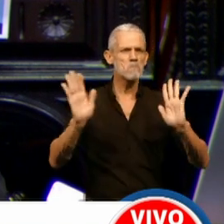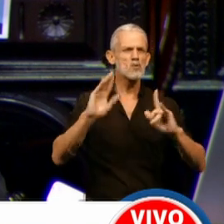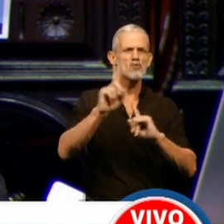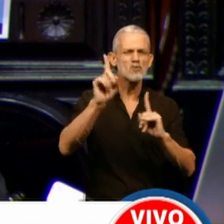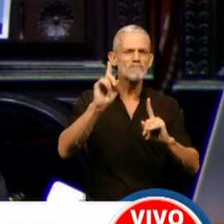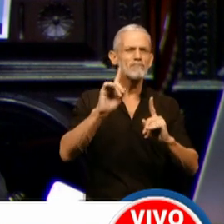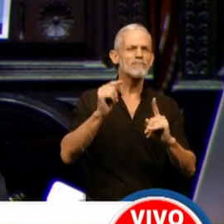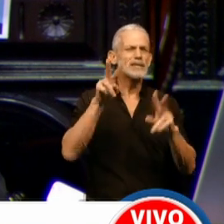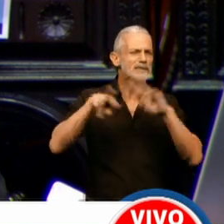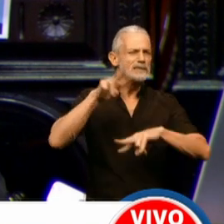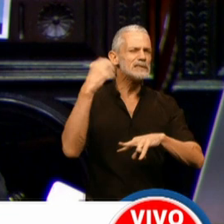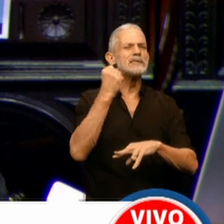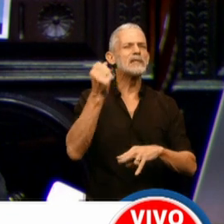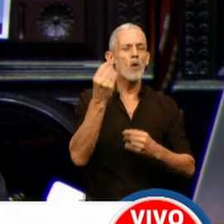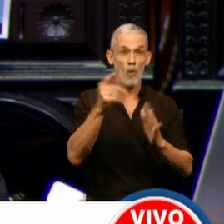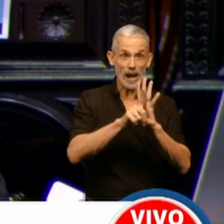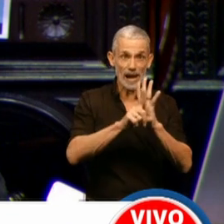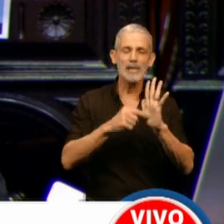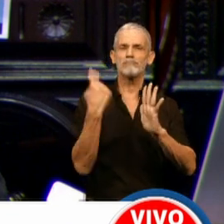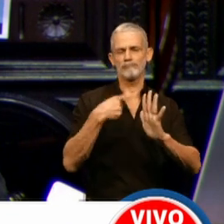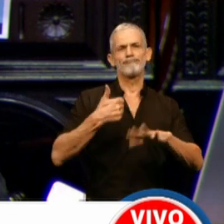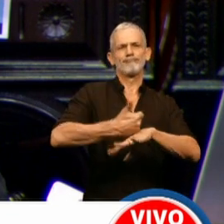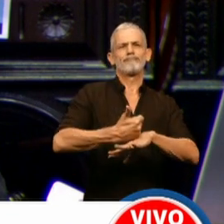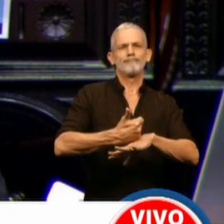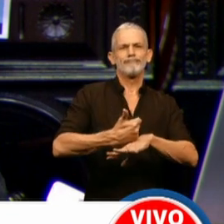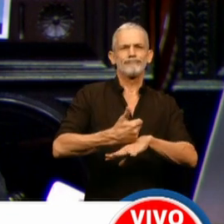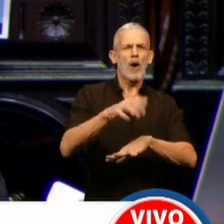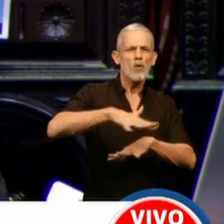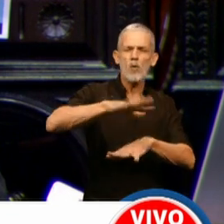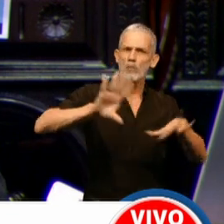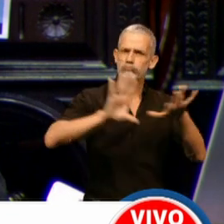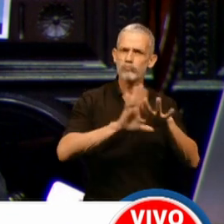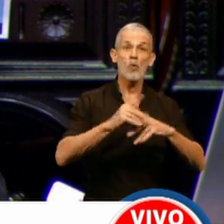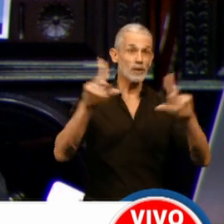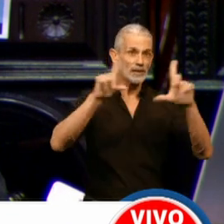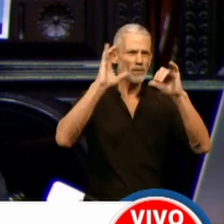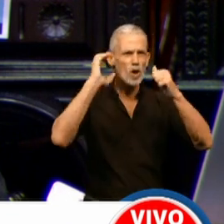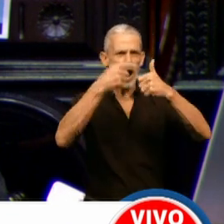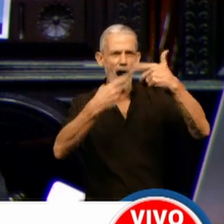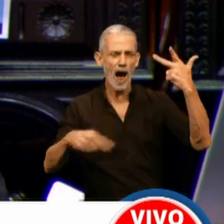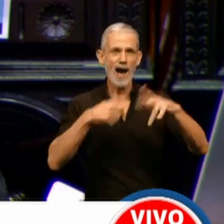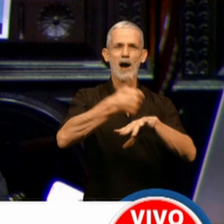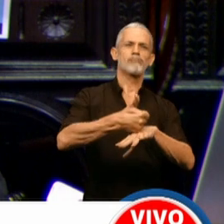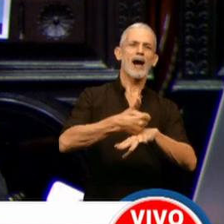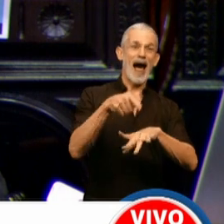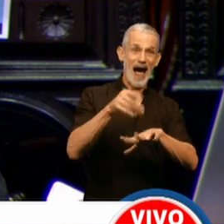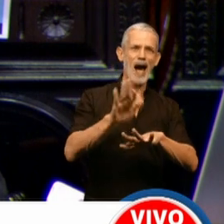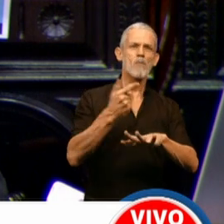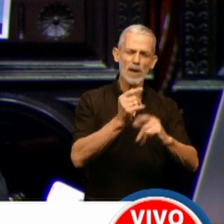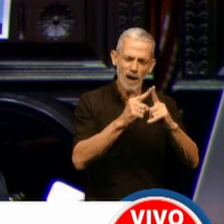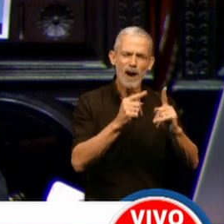una ley que lo que está buscando es que nosotros estemos donde tenemos que estar porque es en los medios de comunicación desde donde vamos a